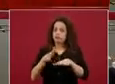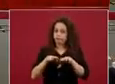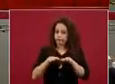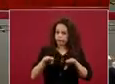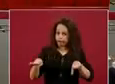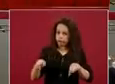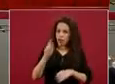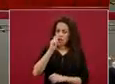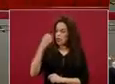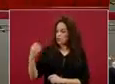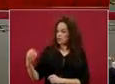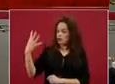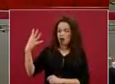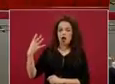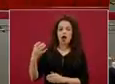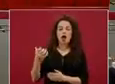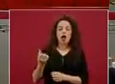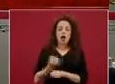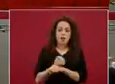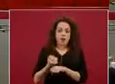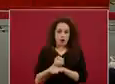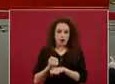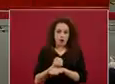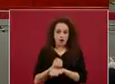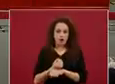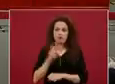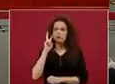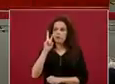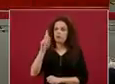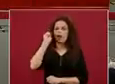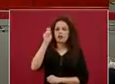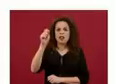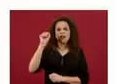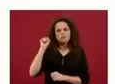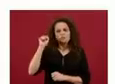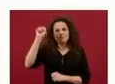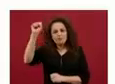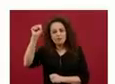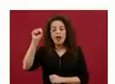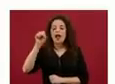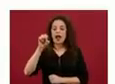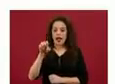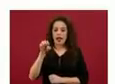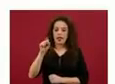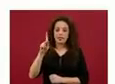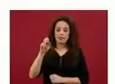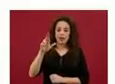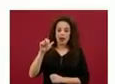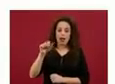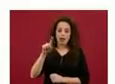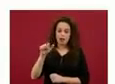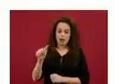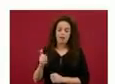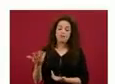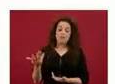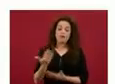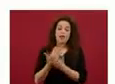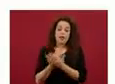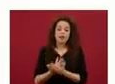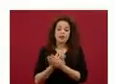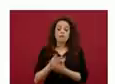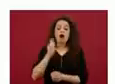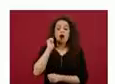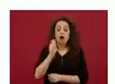riesgo amarillo, representado por Esperanza. Tenemos 16 ya en esperanza de estar